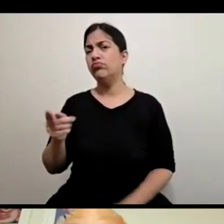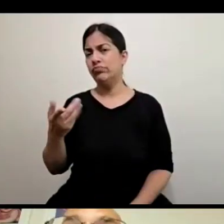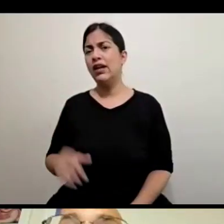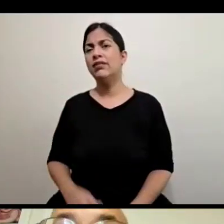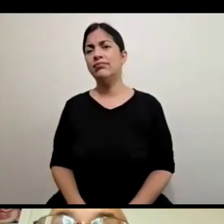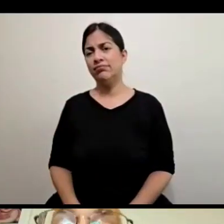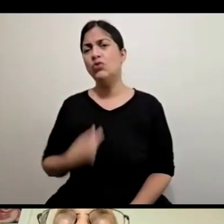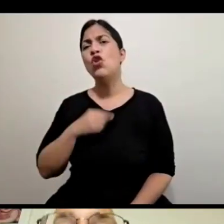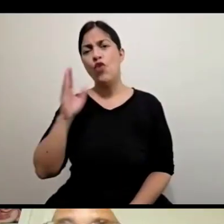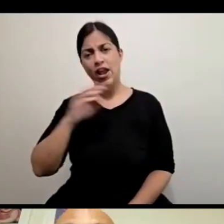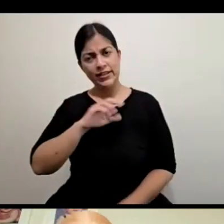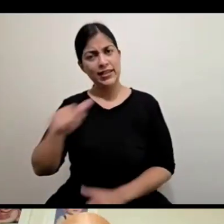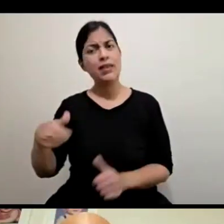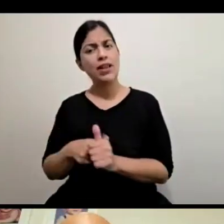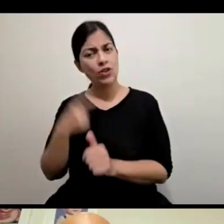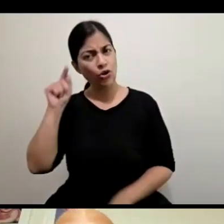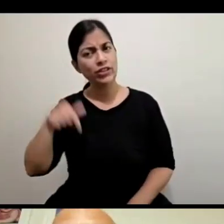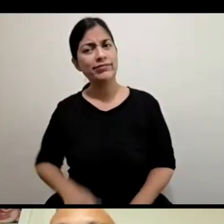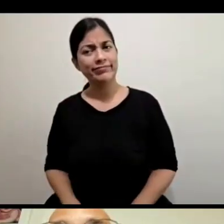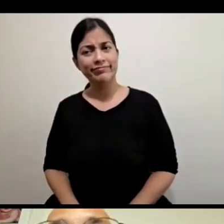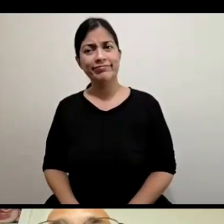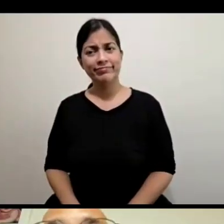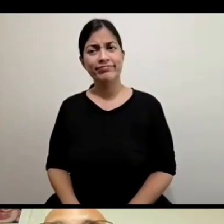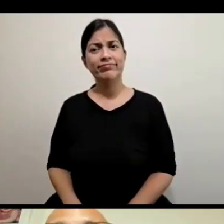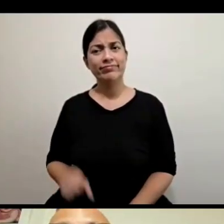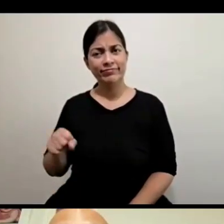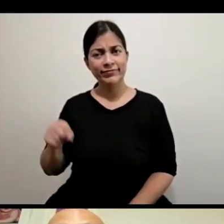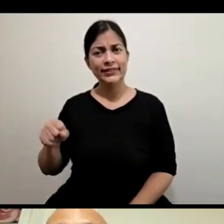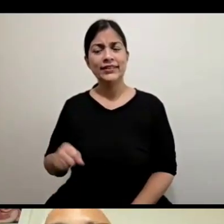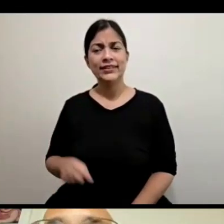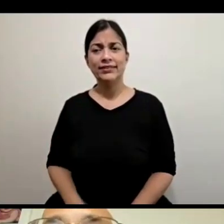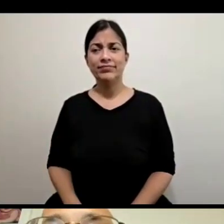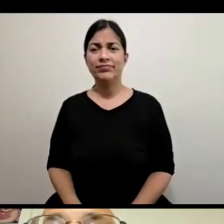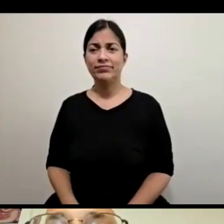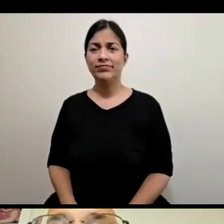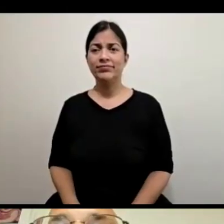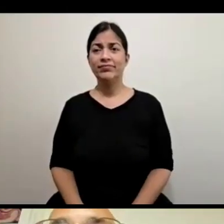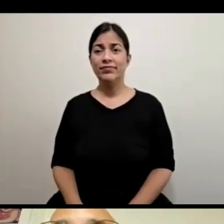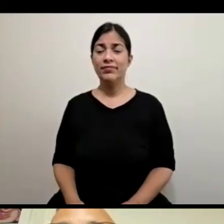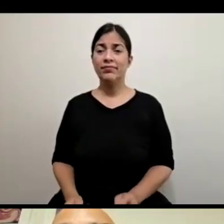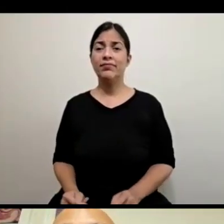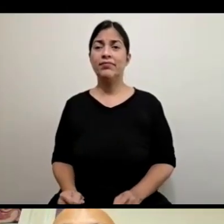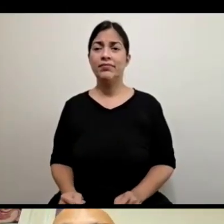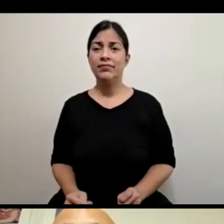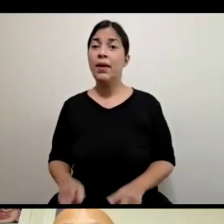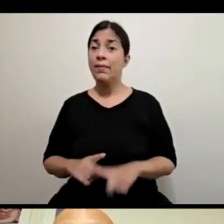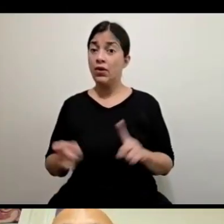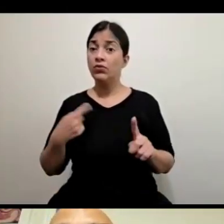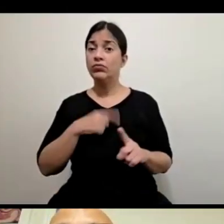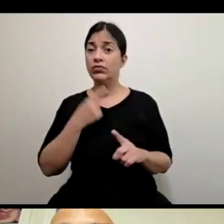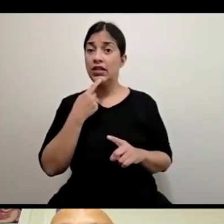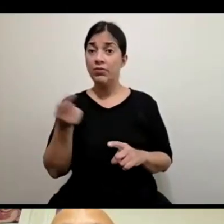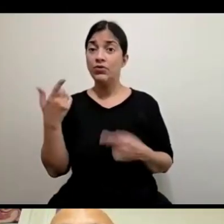dar seguimiento por ti. Sí, Rosabel Otón me estabas hablando, ¿no? Pero quiero que, te habíamos dicho, ahí atrás